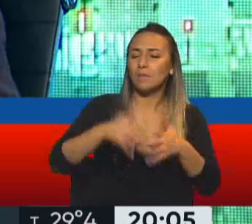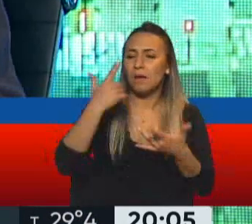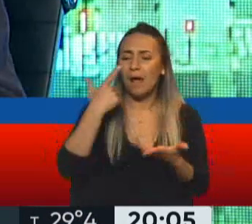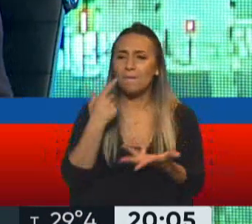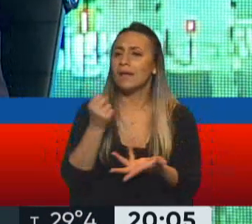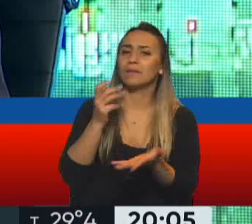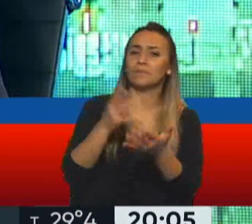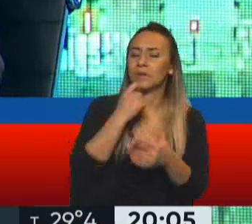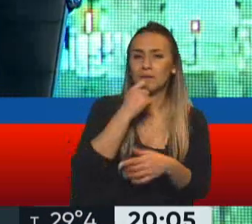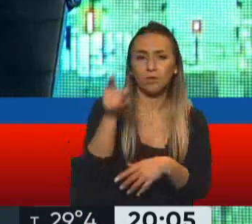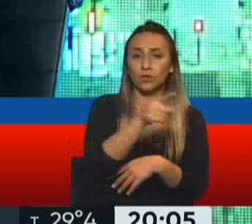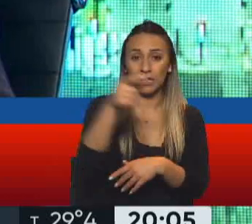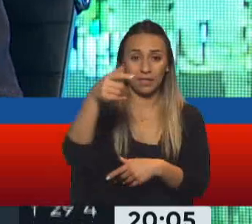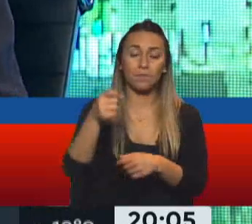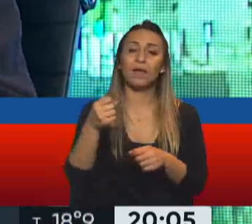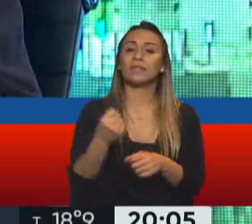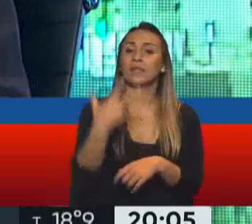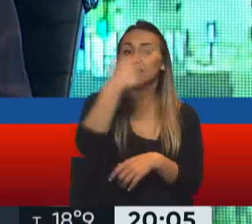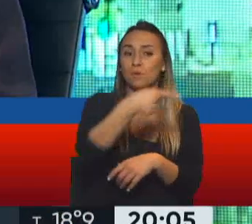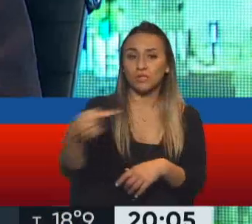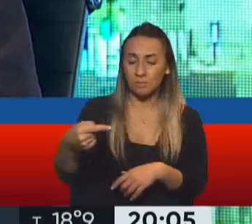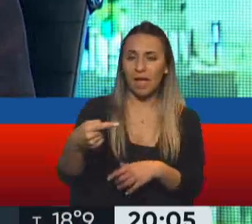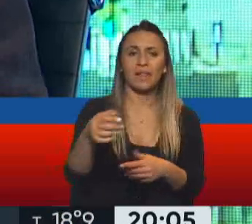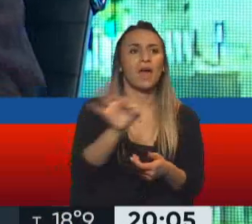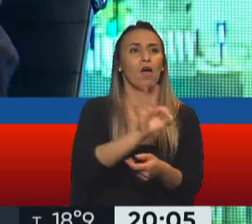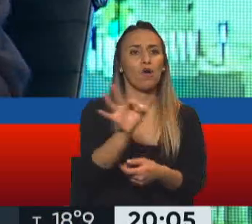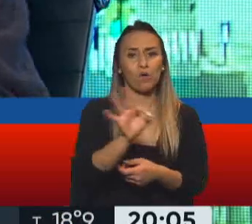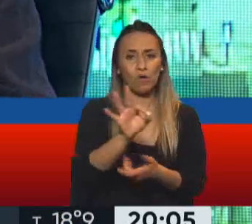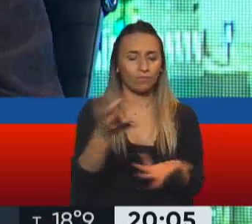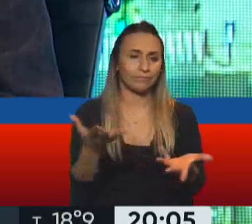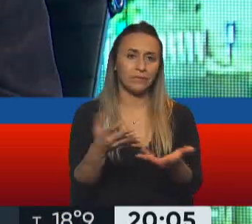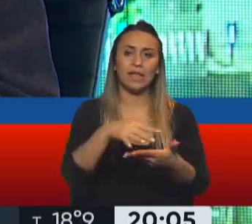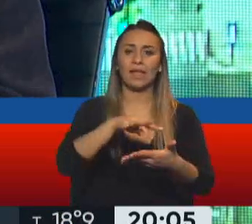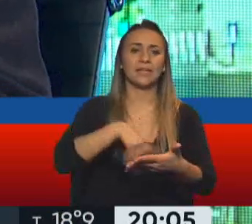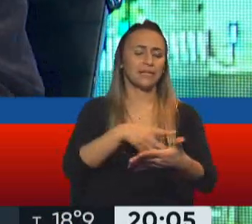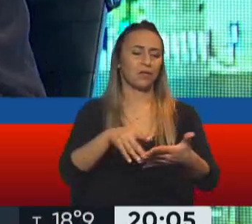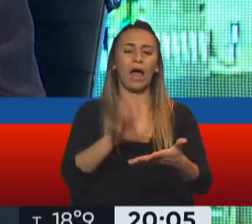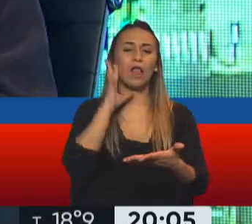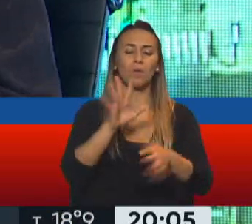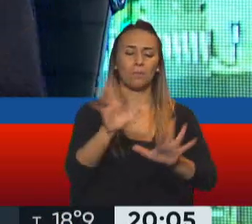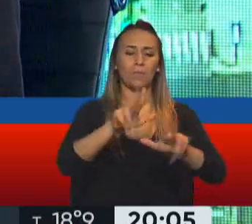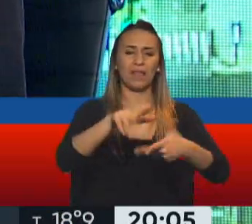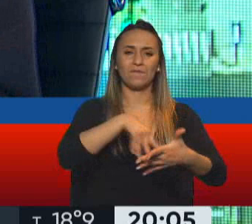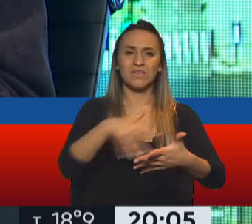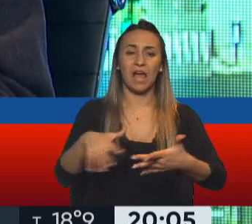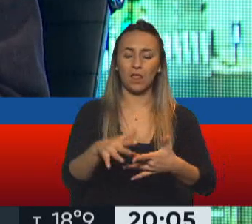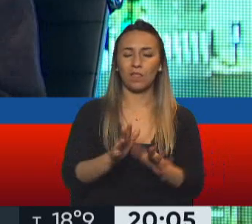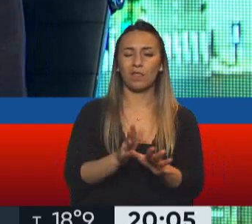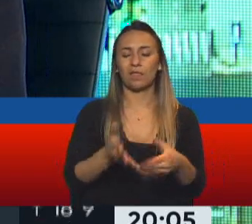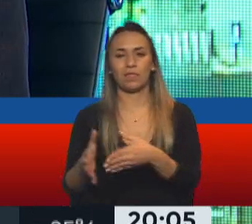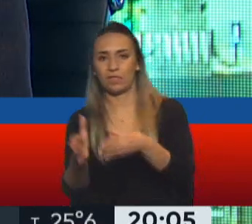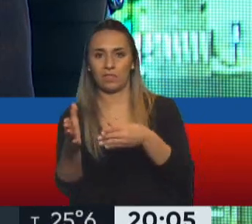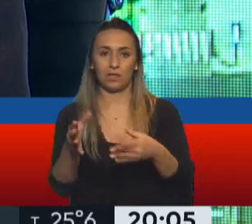ustedes no viene a trabajar 3 veces por semana o se va de la grilla o dice cualquier cosa en el momento de estar al